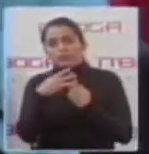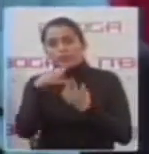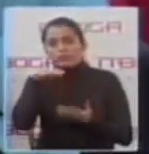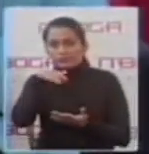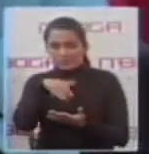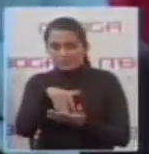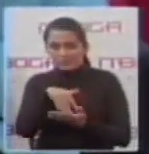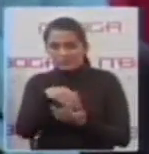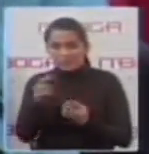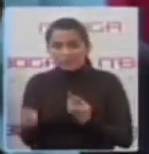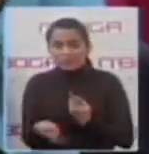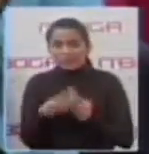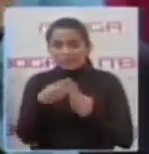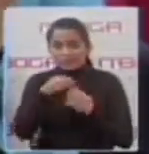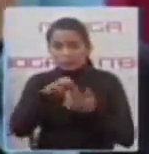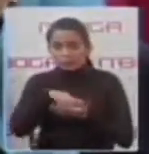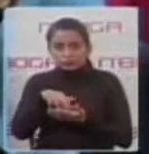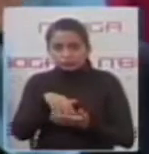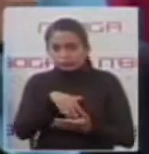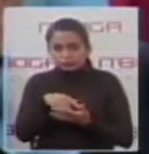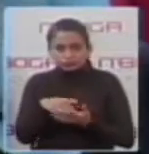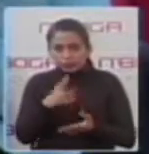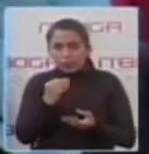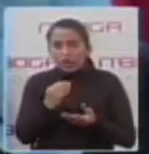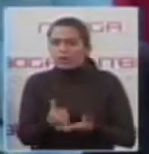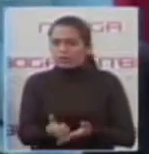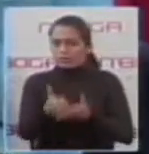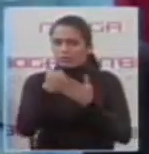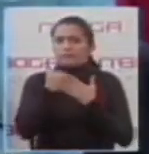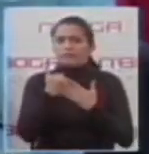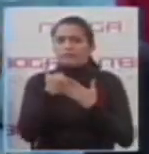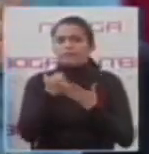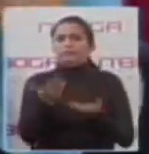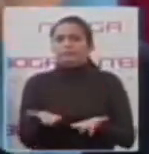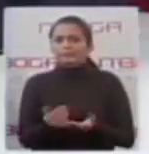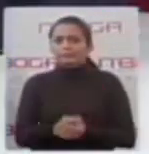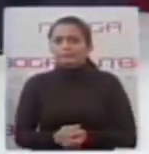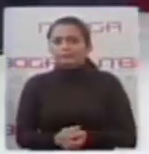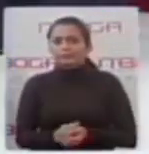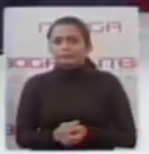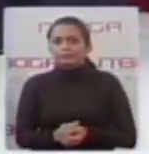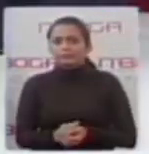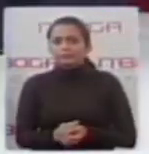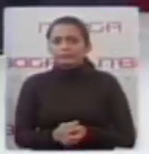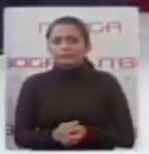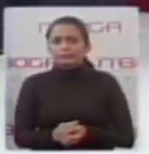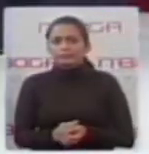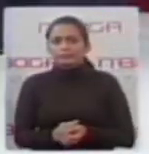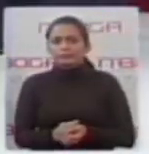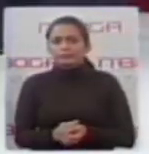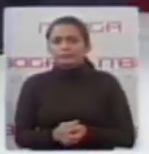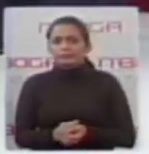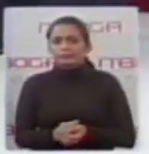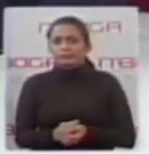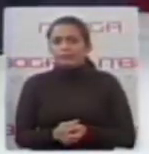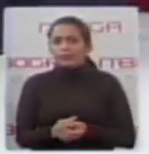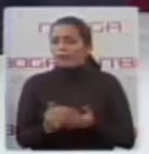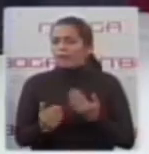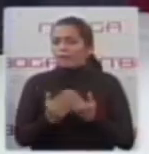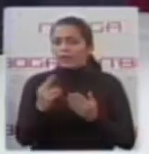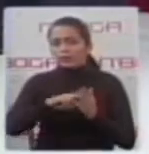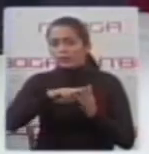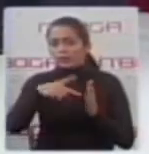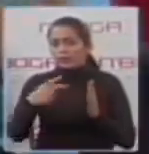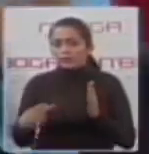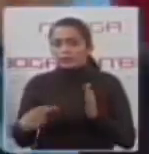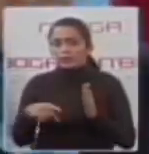online presenta las herramientas adecuadas con tecnología de punta para poder trasladar esa capacitación a